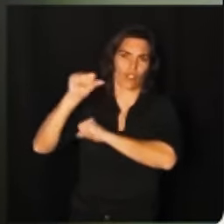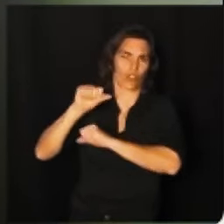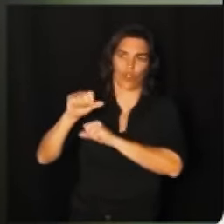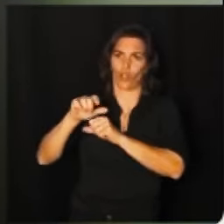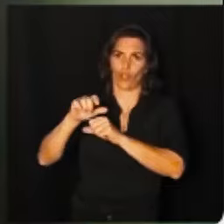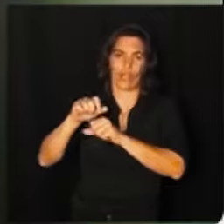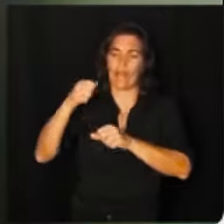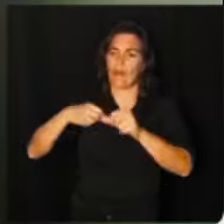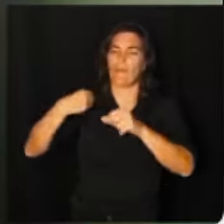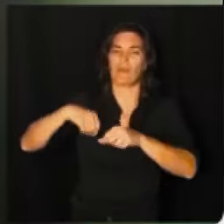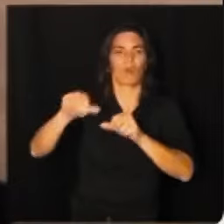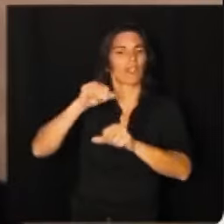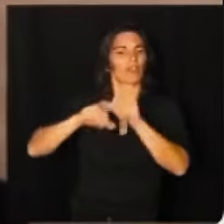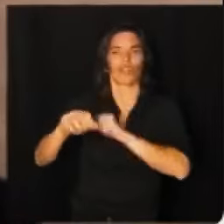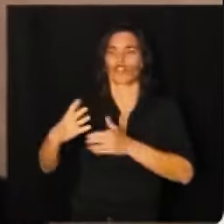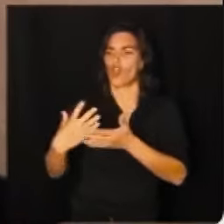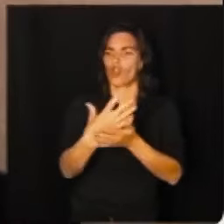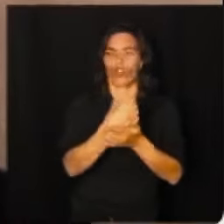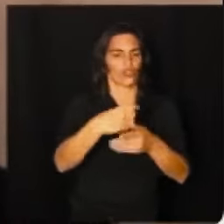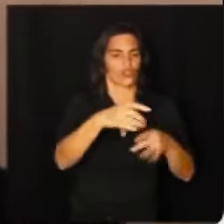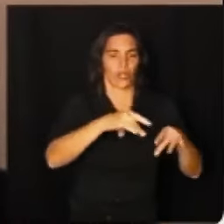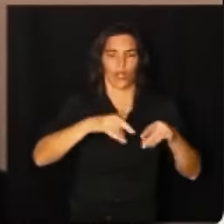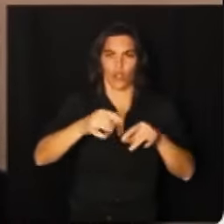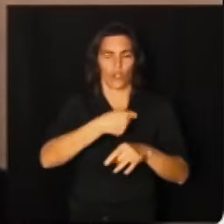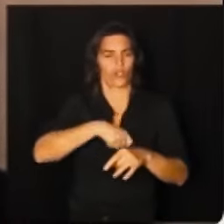territorios de España. Por eso,